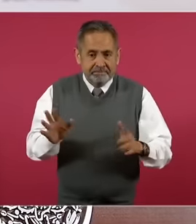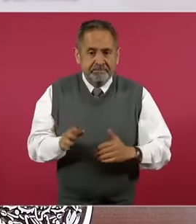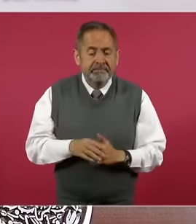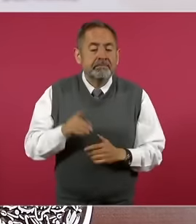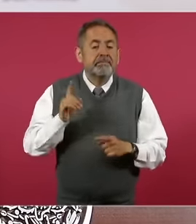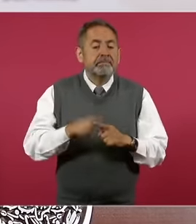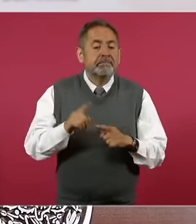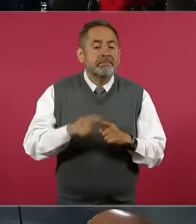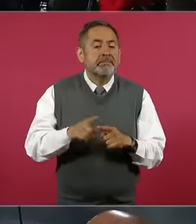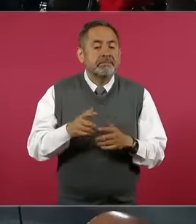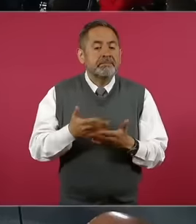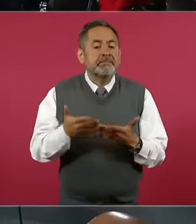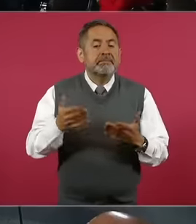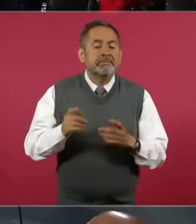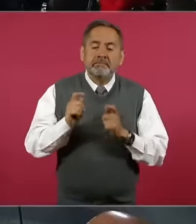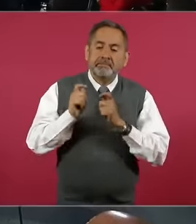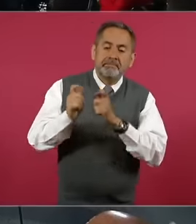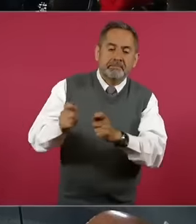corresponde